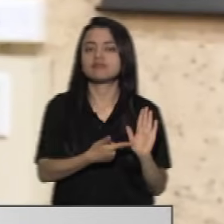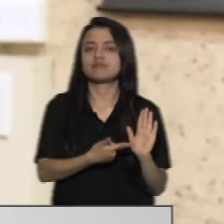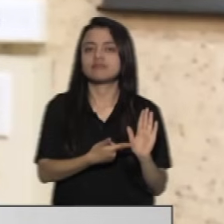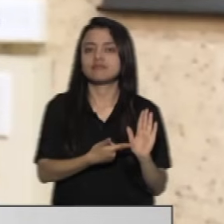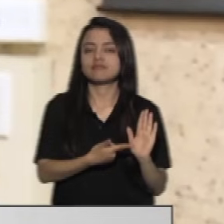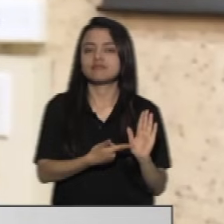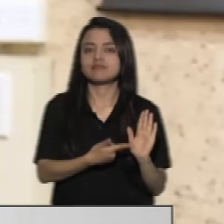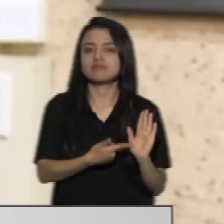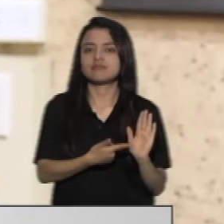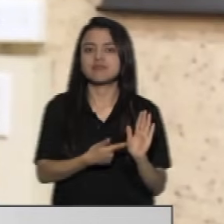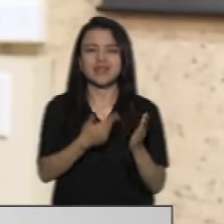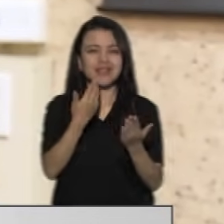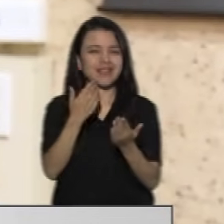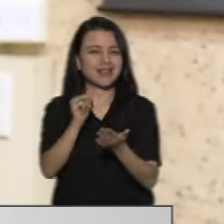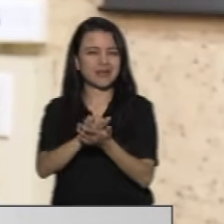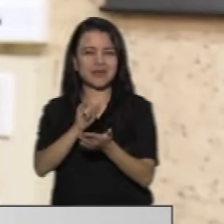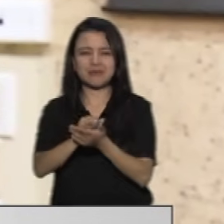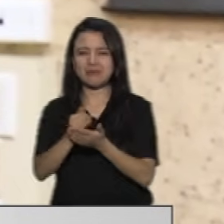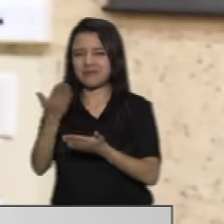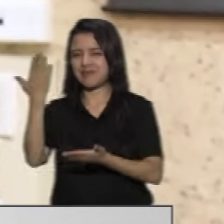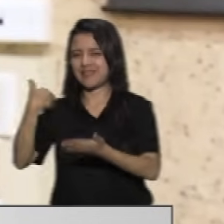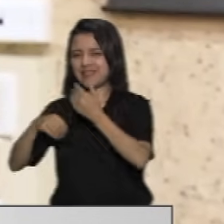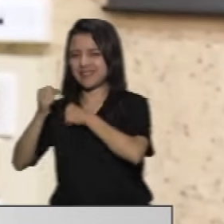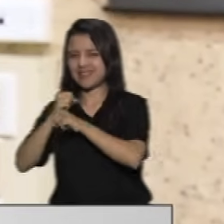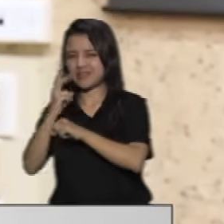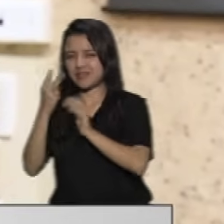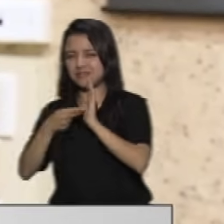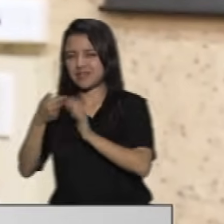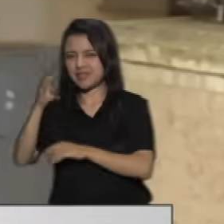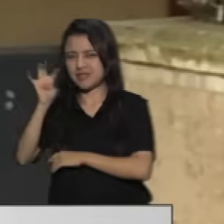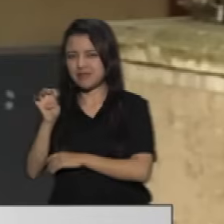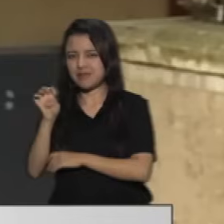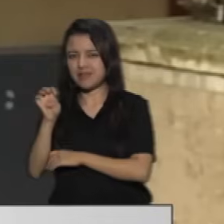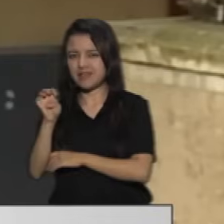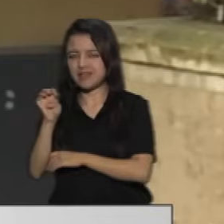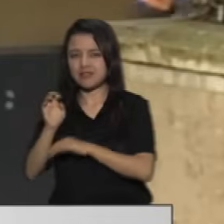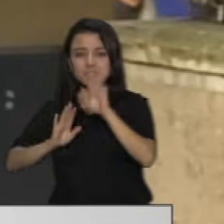Y al igual que en 2019, su candidato quedó de tercero.